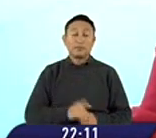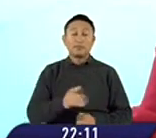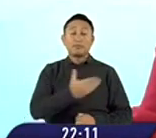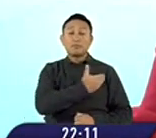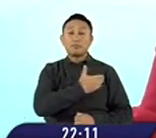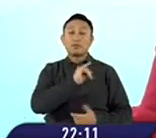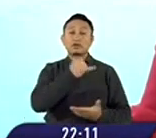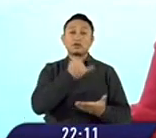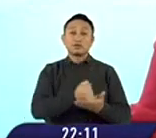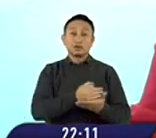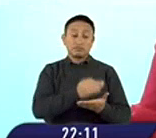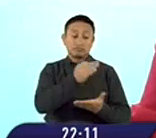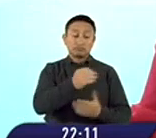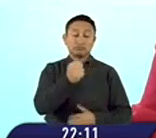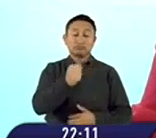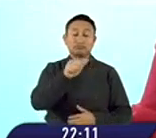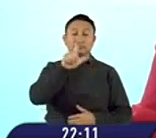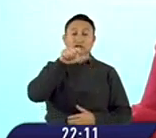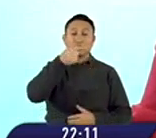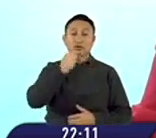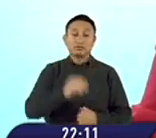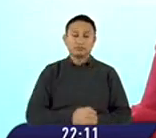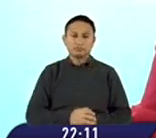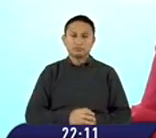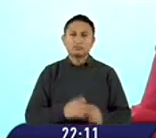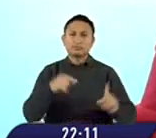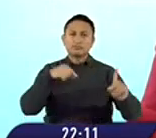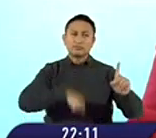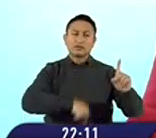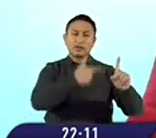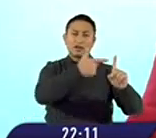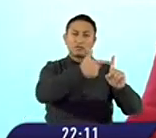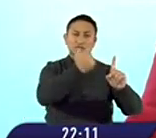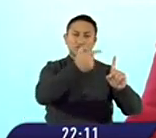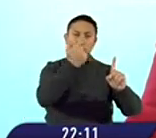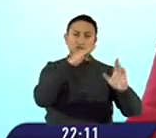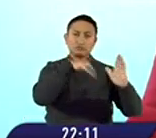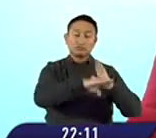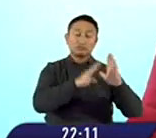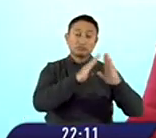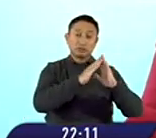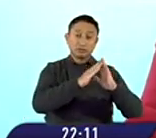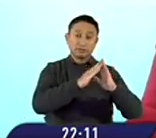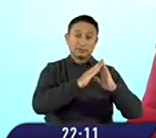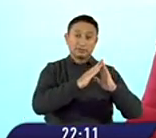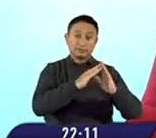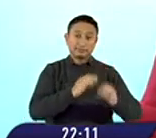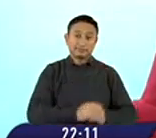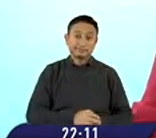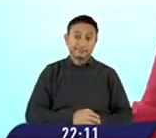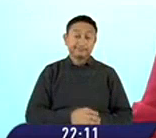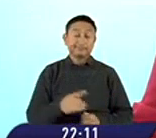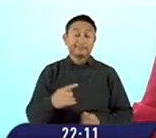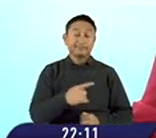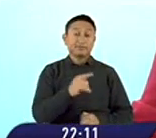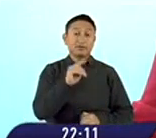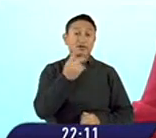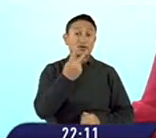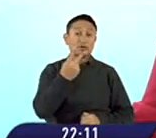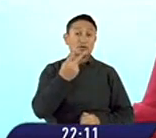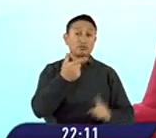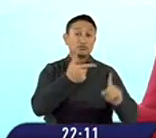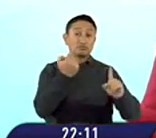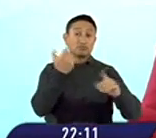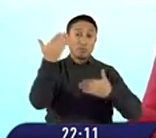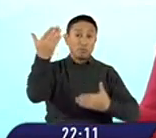de Salango. La víctima fue asesinada con varios disparos dentro de su vivienda. Este es el segundo crimen político que